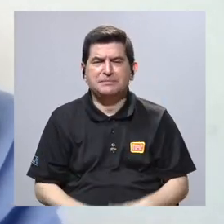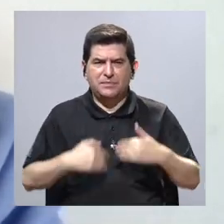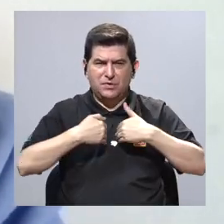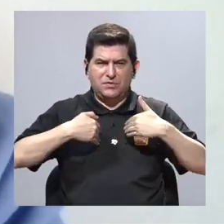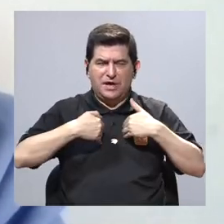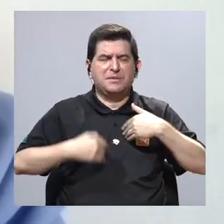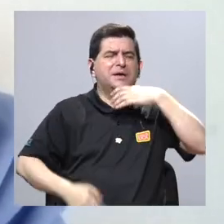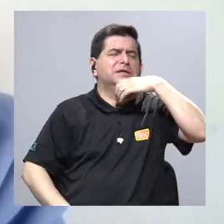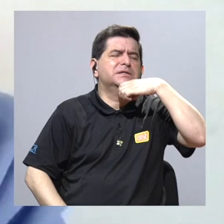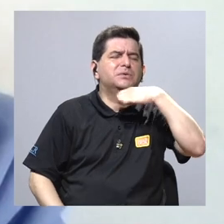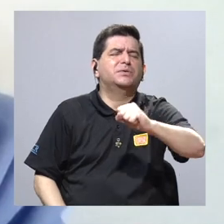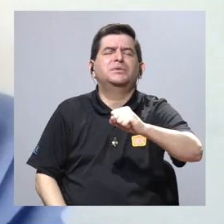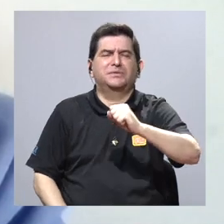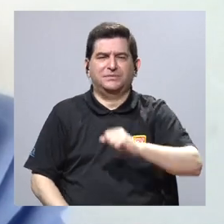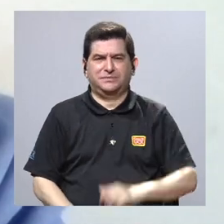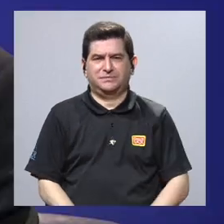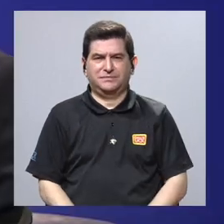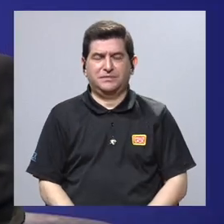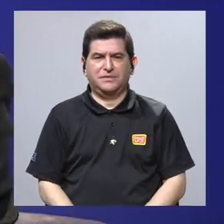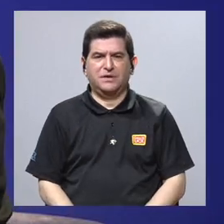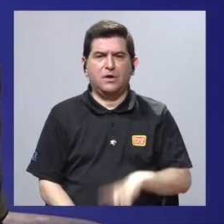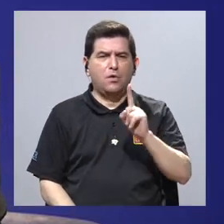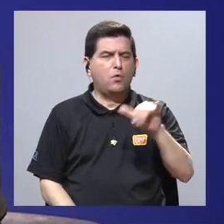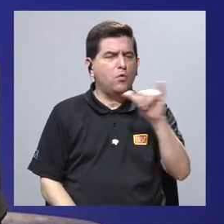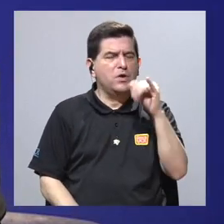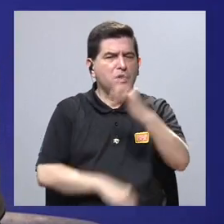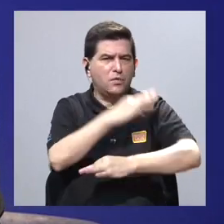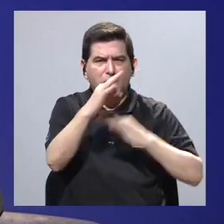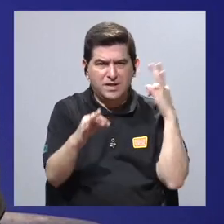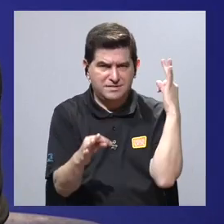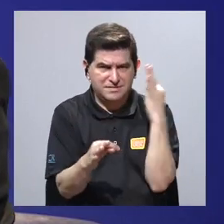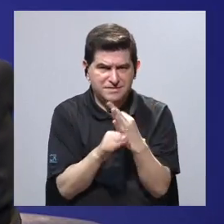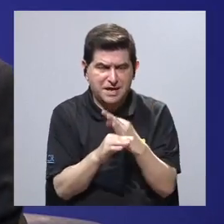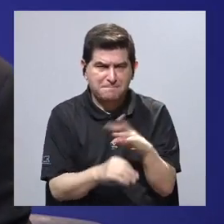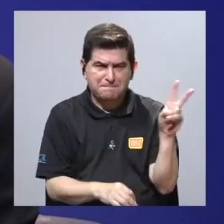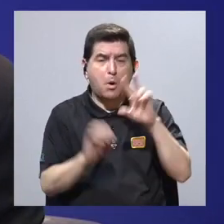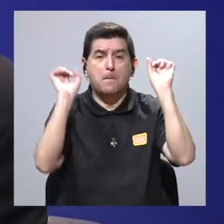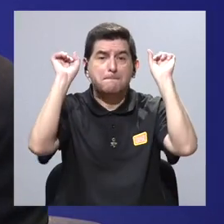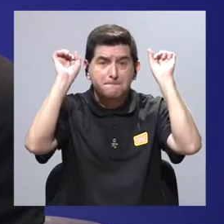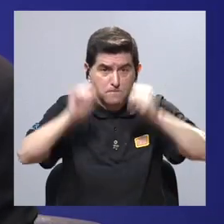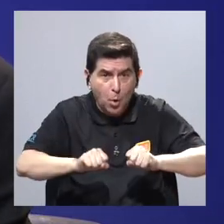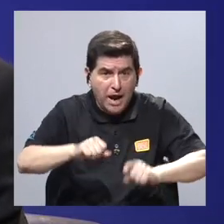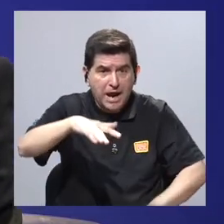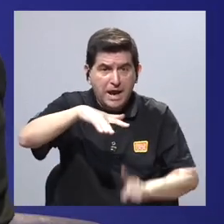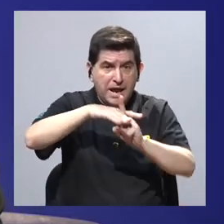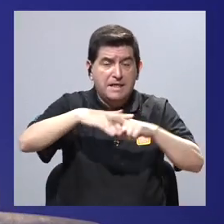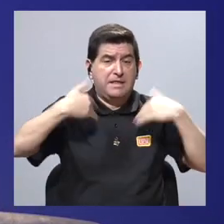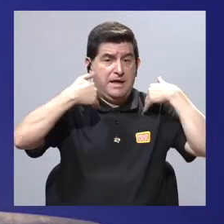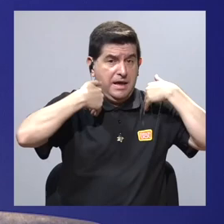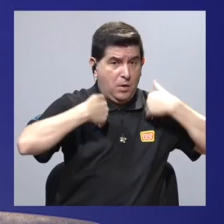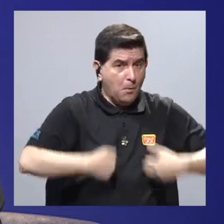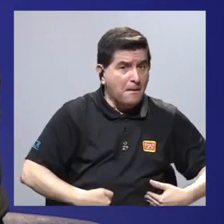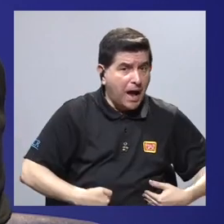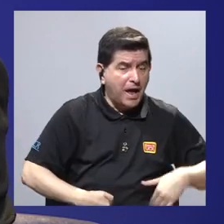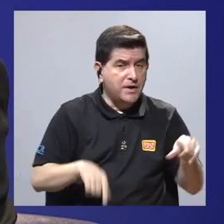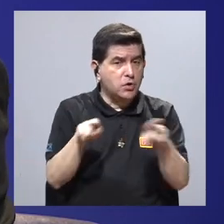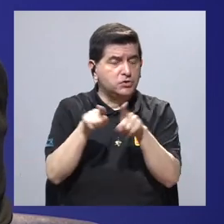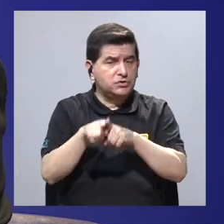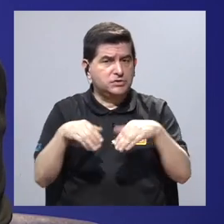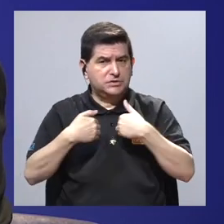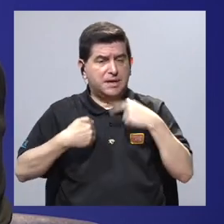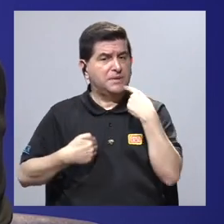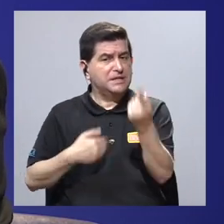bastante antiguos. Don Carlos, ¿un mismo tipo de virus puede estar presente en humanos y en los animales que